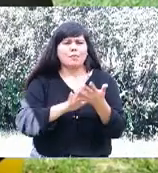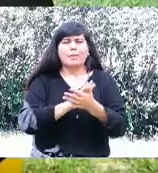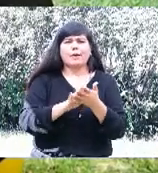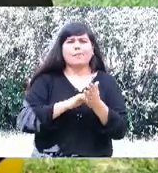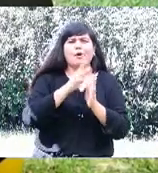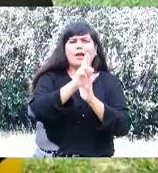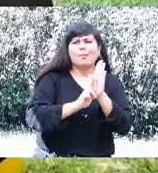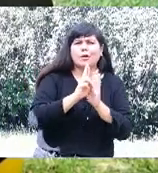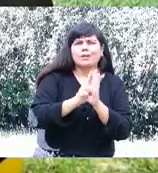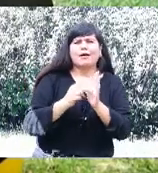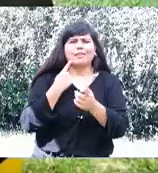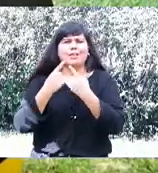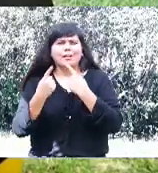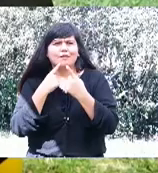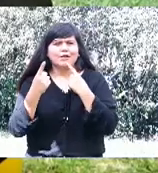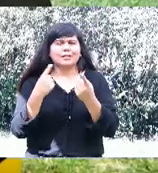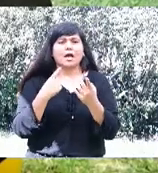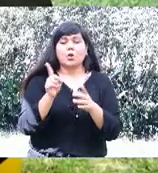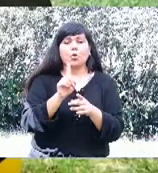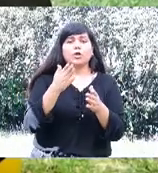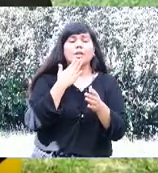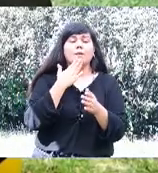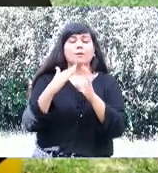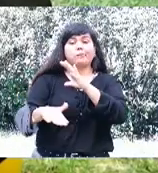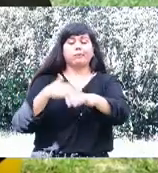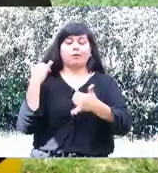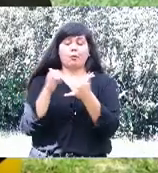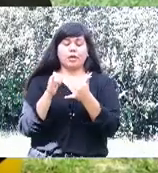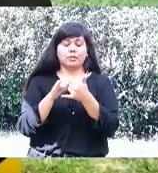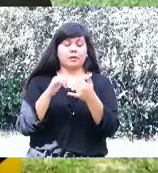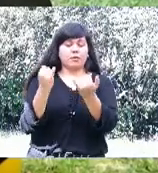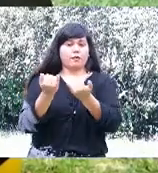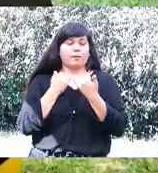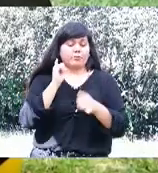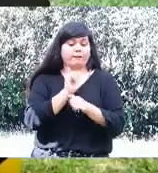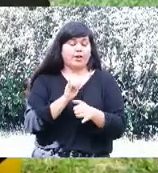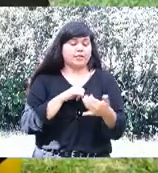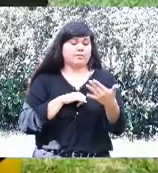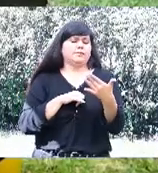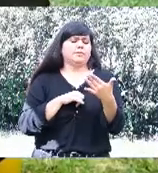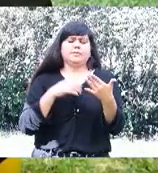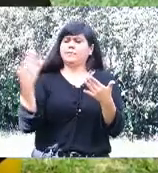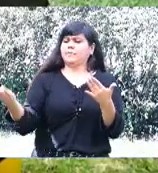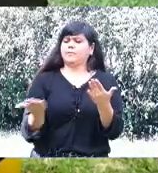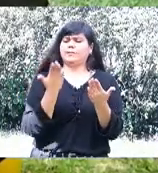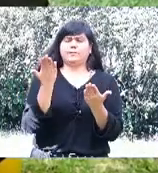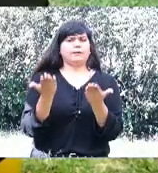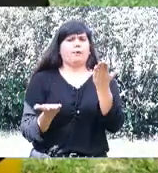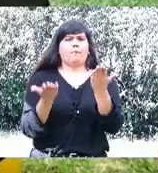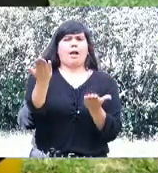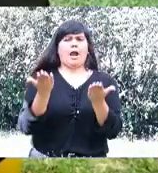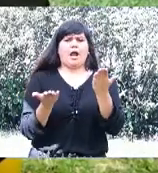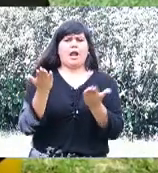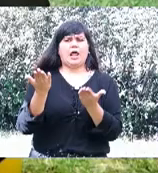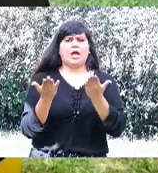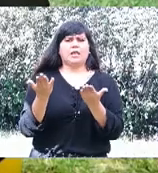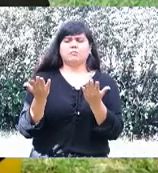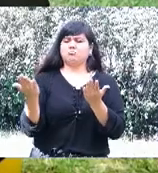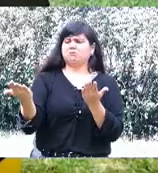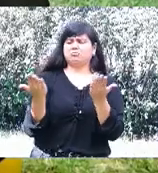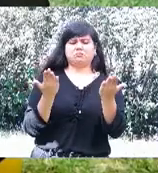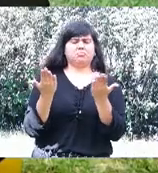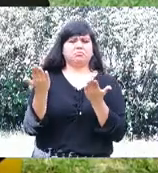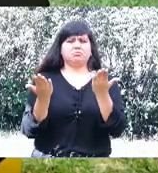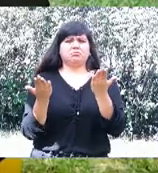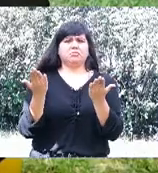entrevista sino cuando no tiene un WhatsApp que le llegó una desinformación bueno contrastarlo con Med medios de de fact checking donde